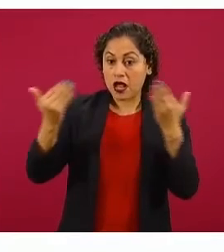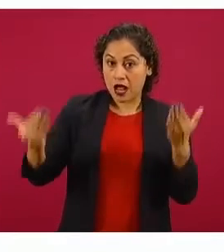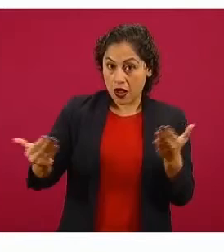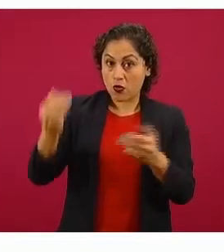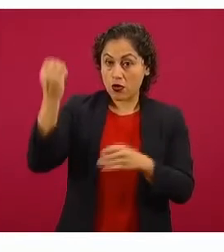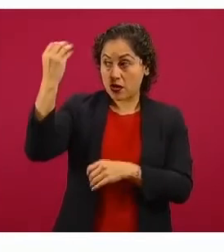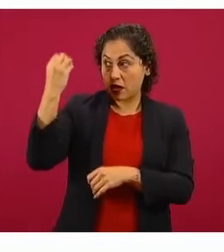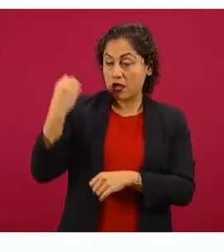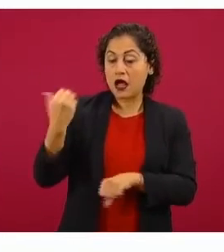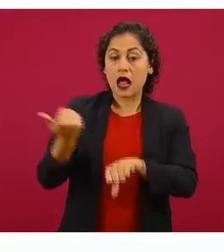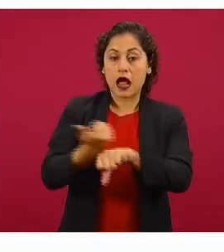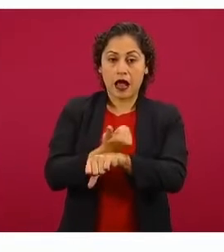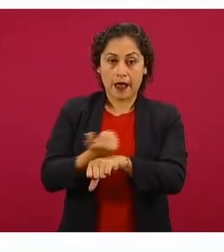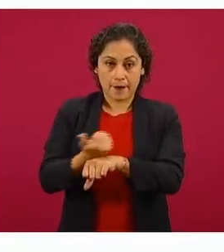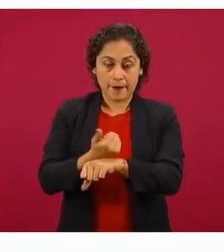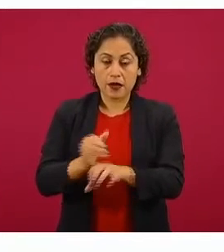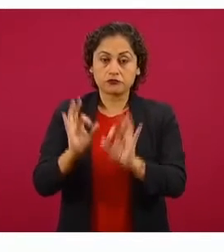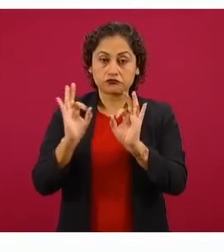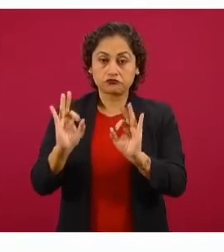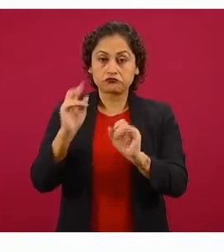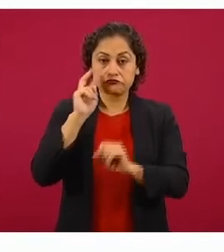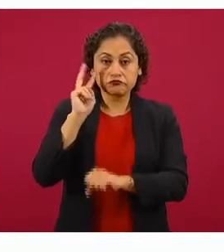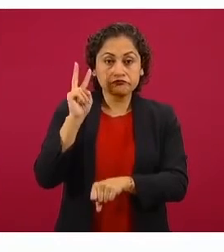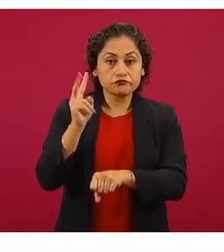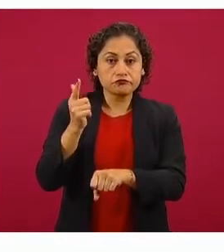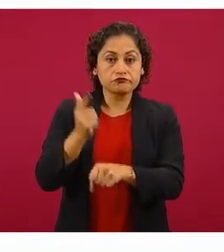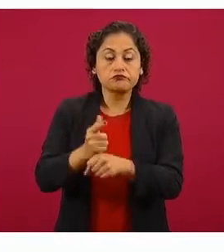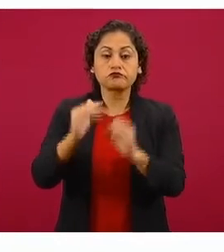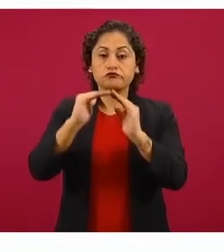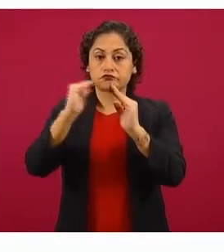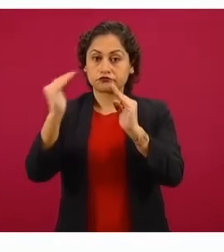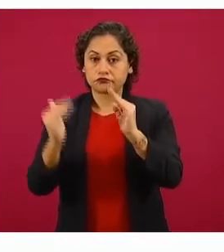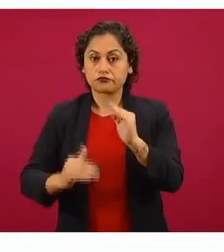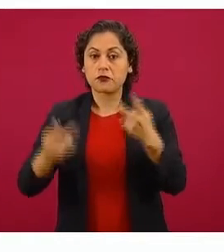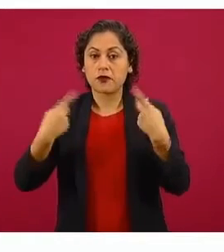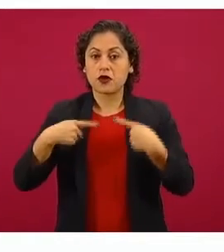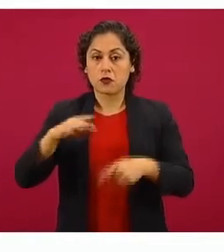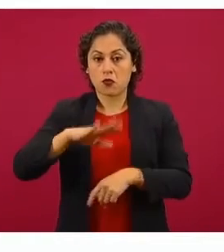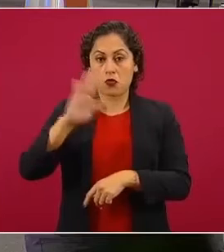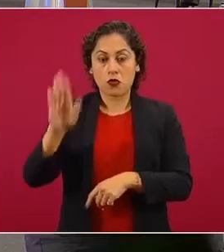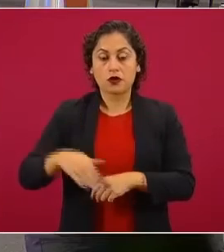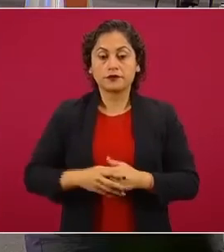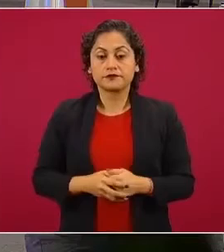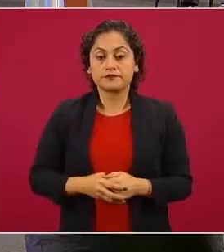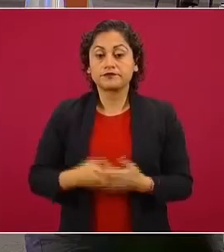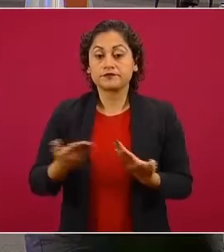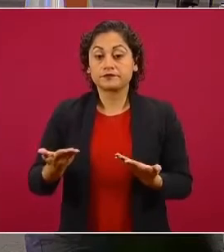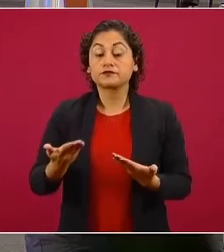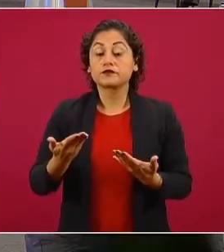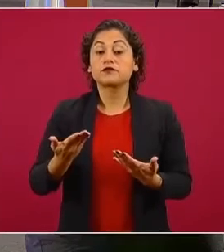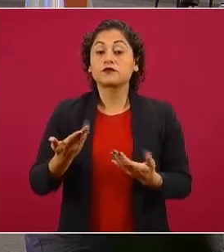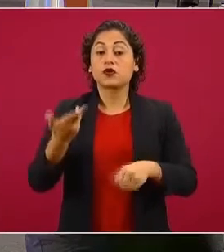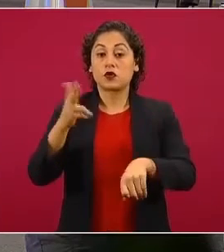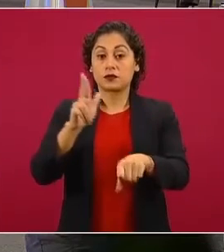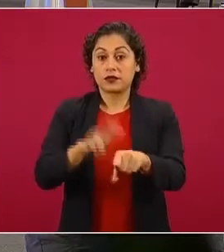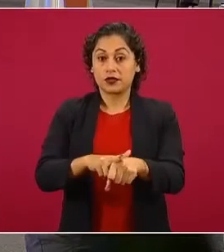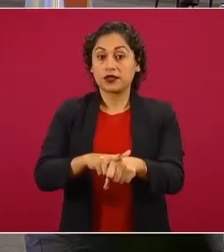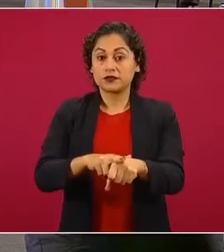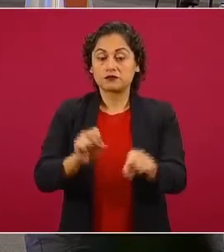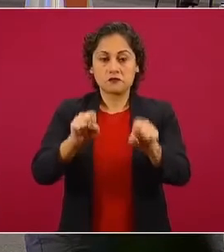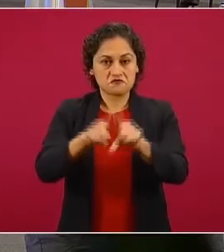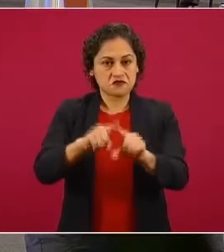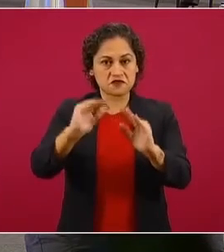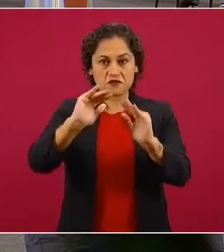también ya una reducción muy clara de las defunciones. La siguiente, la hospitalización en Michoacán también en